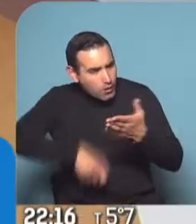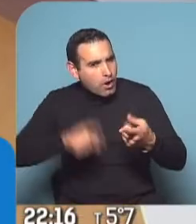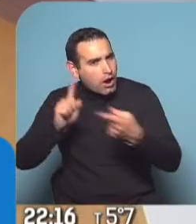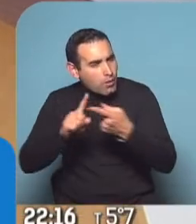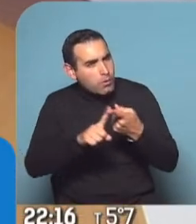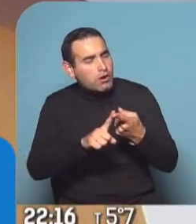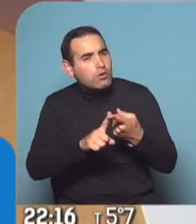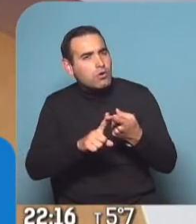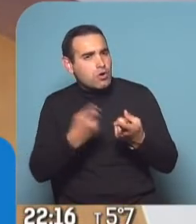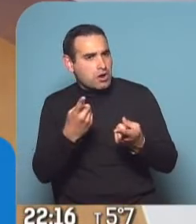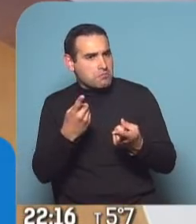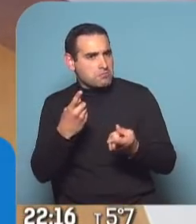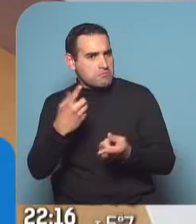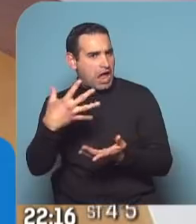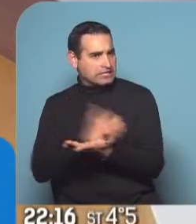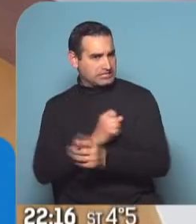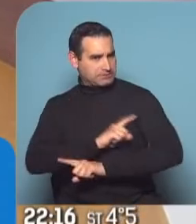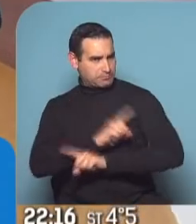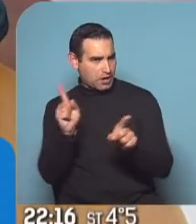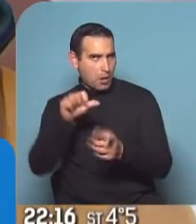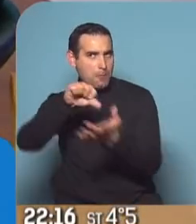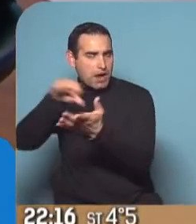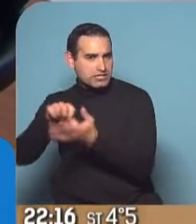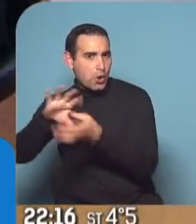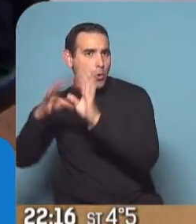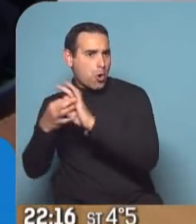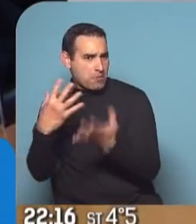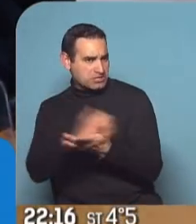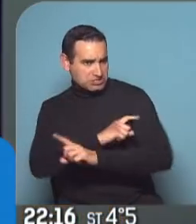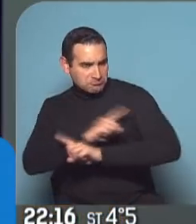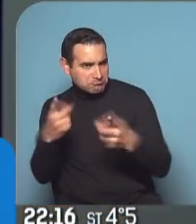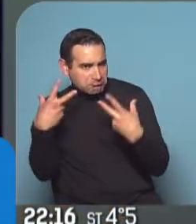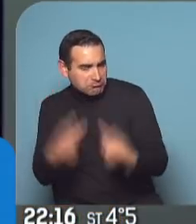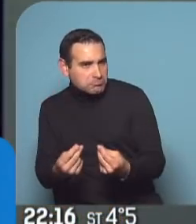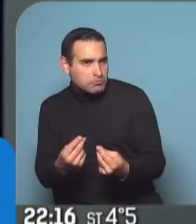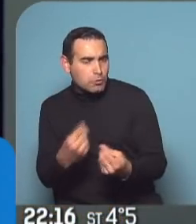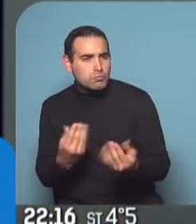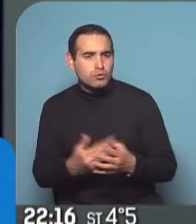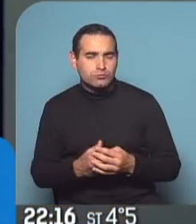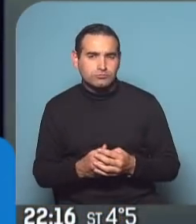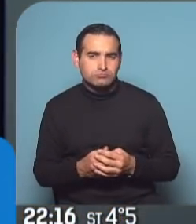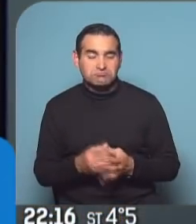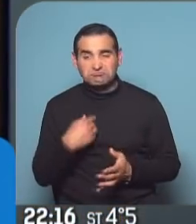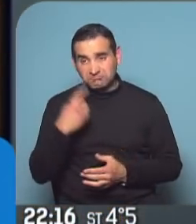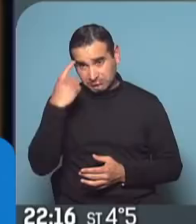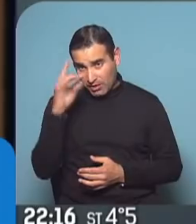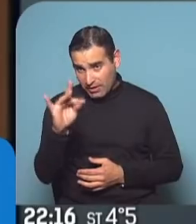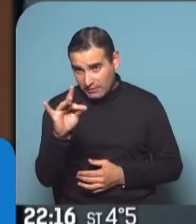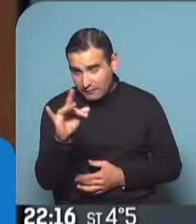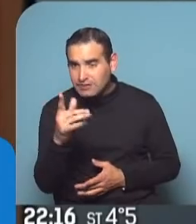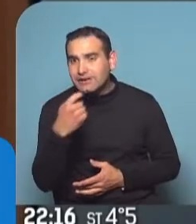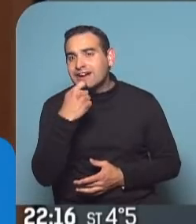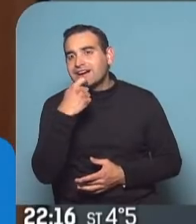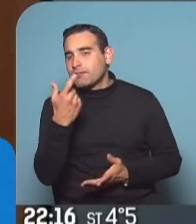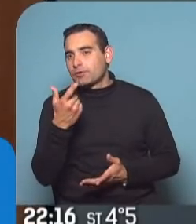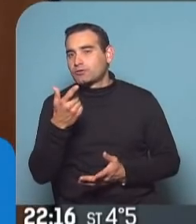sea aceptado democráticamente por los países de Europa o por las sociedades de Europa, o lo frenan? Yo lo veo muy difícil. Y el ejemplo es el fracaso